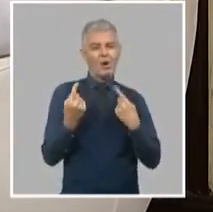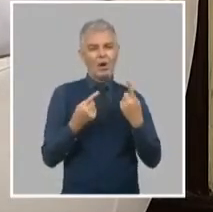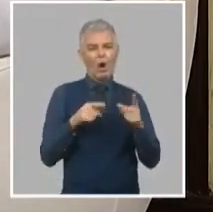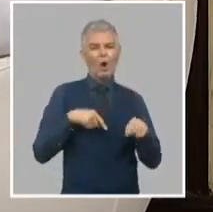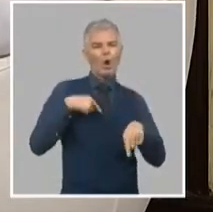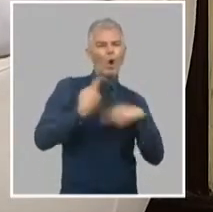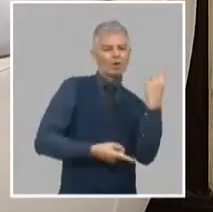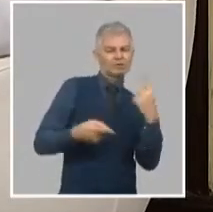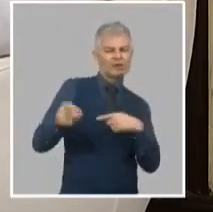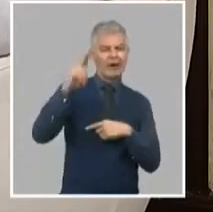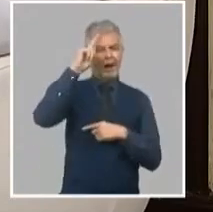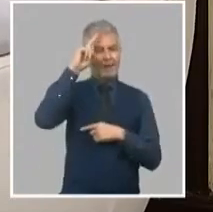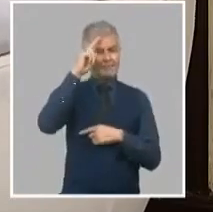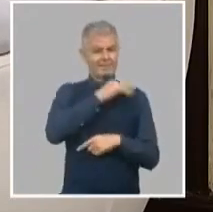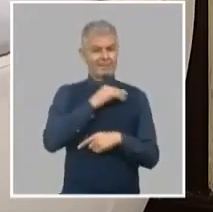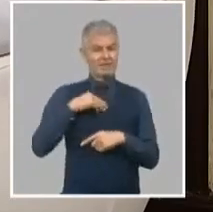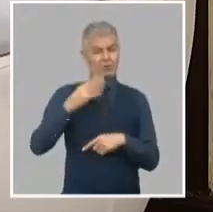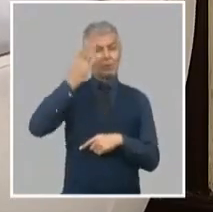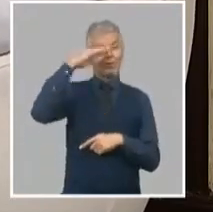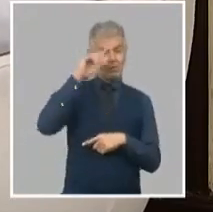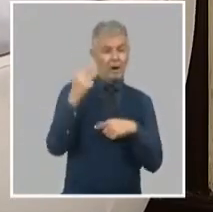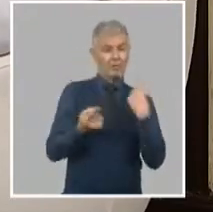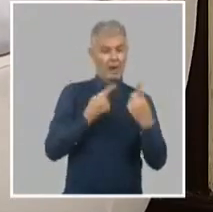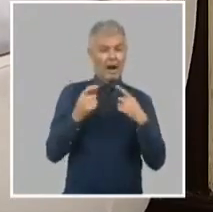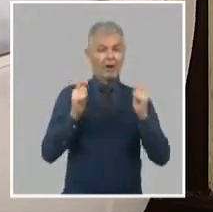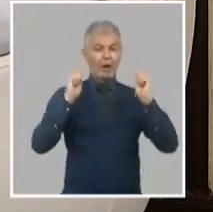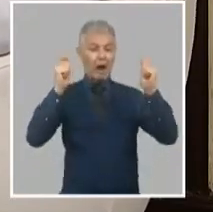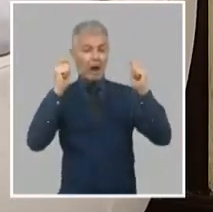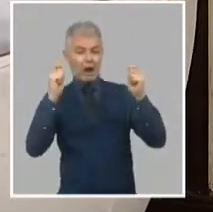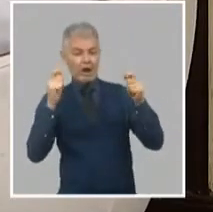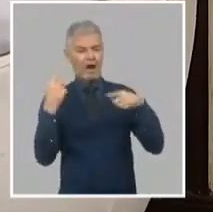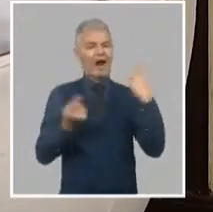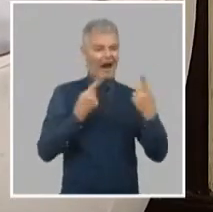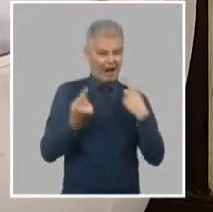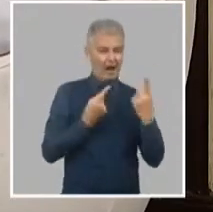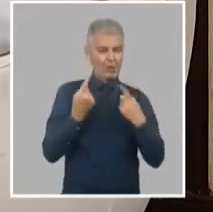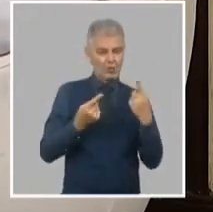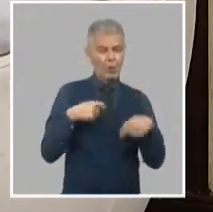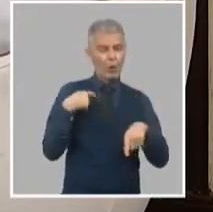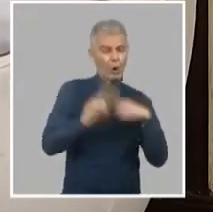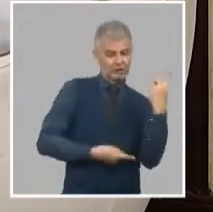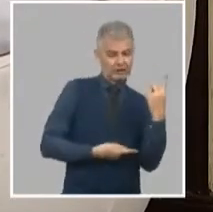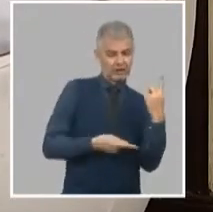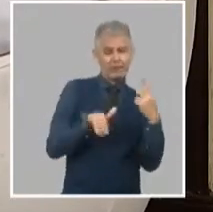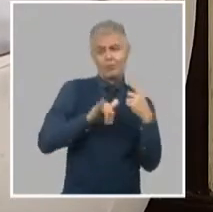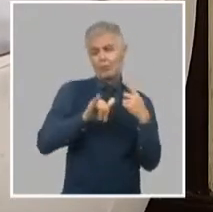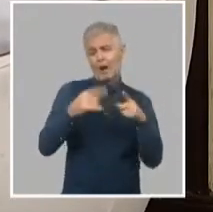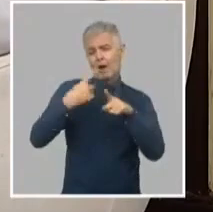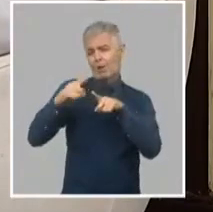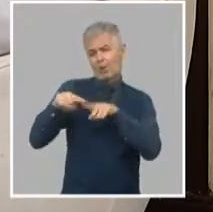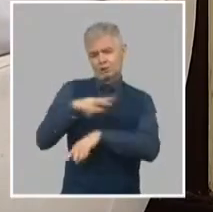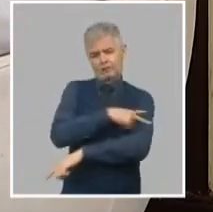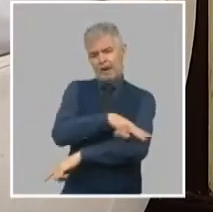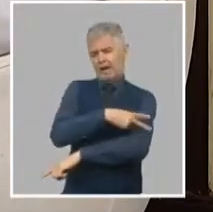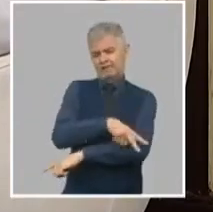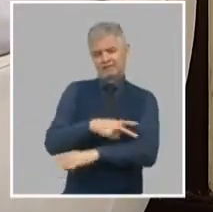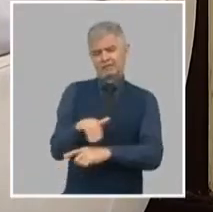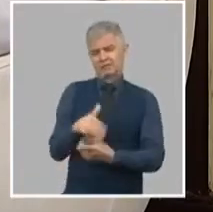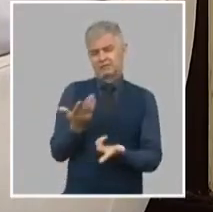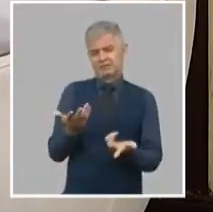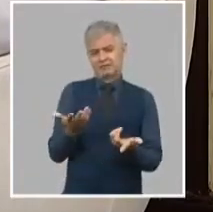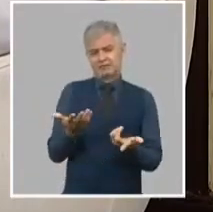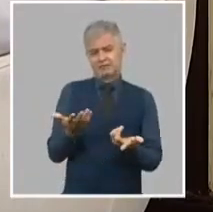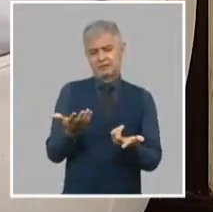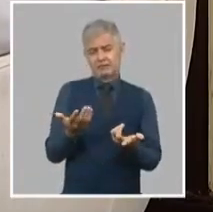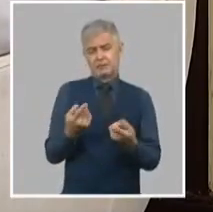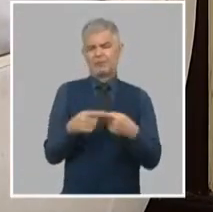la presencia cubana en ese momento en Chile, la presencia de los médicos cubanos, como han intentado hacer después en otros